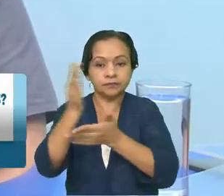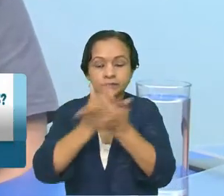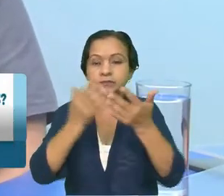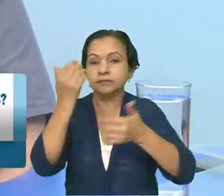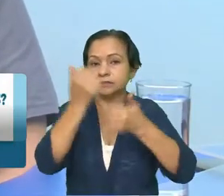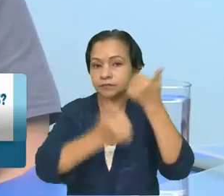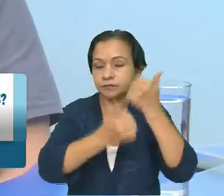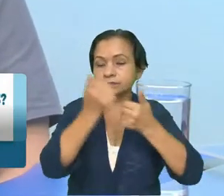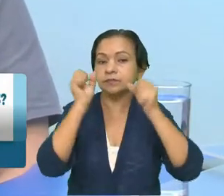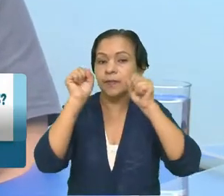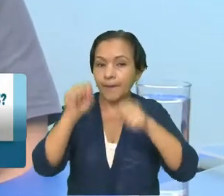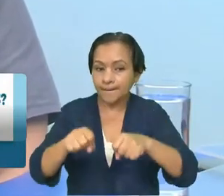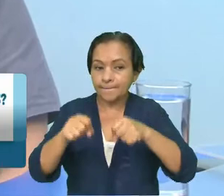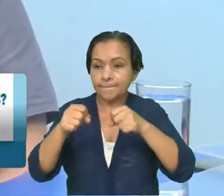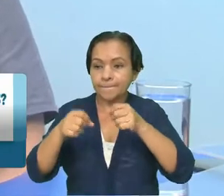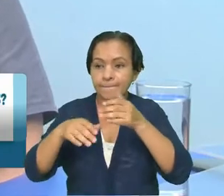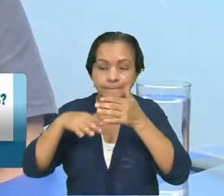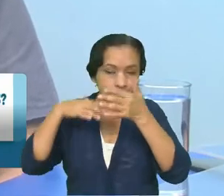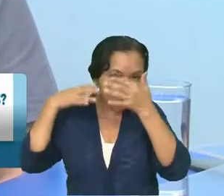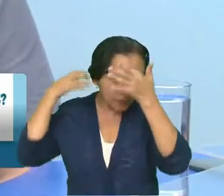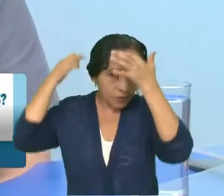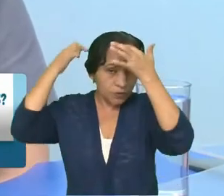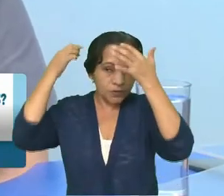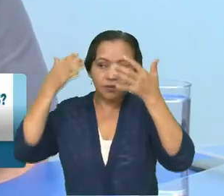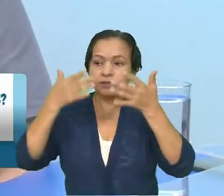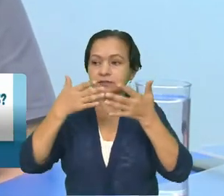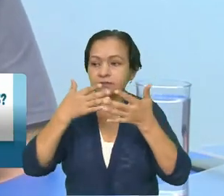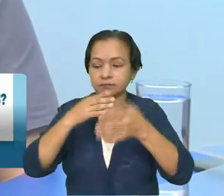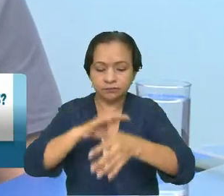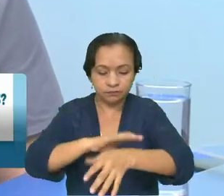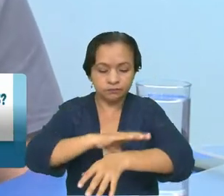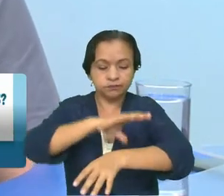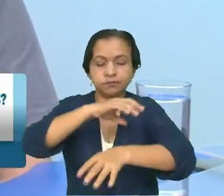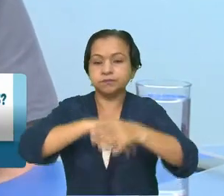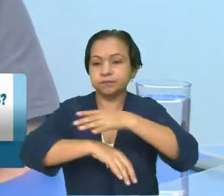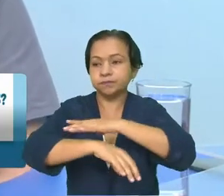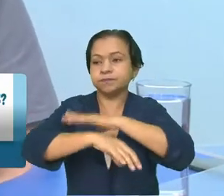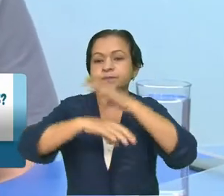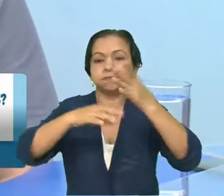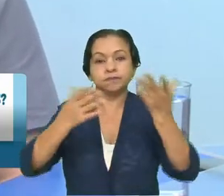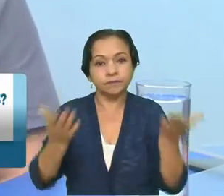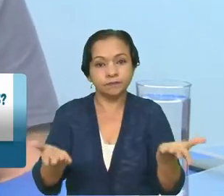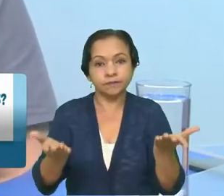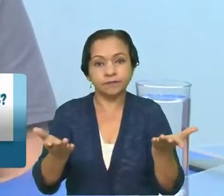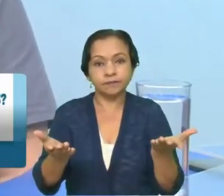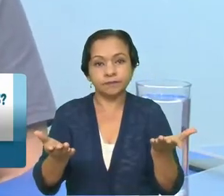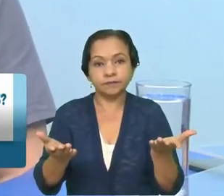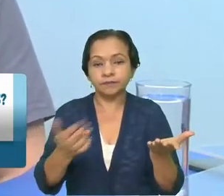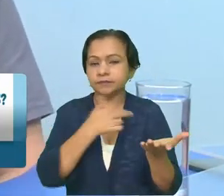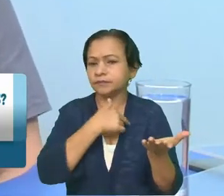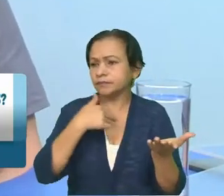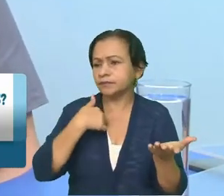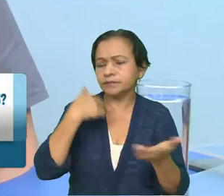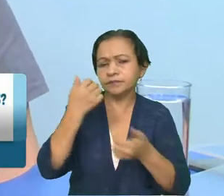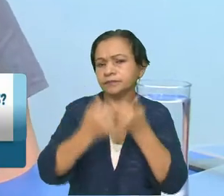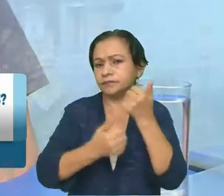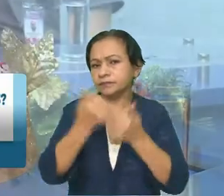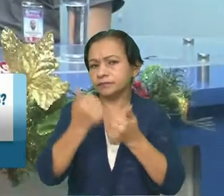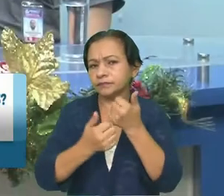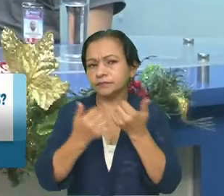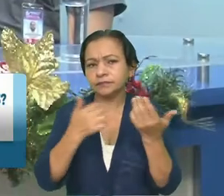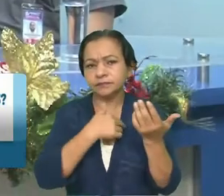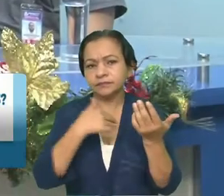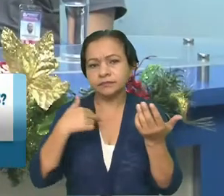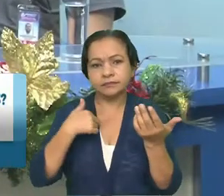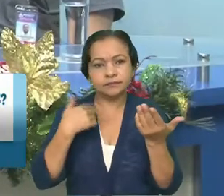descontrol ellas logran entrar y empiezan a producir inflamación dentro del cerebro. ¿Precisamente por qué se da ese descontrol? ¿Qué hace